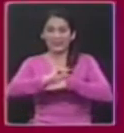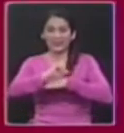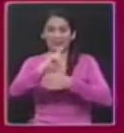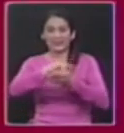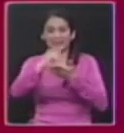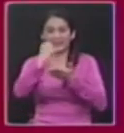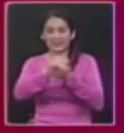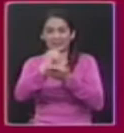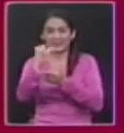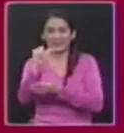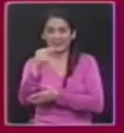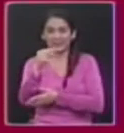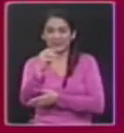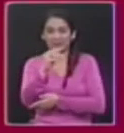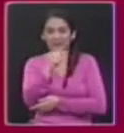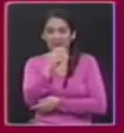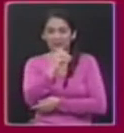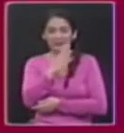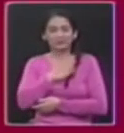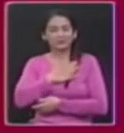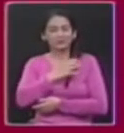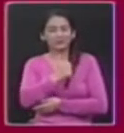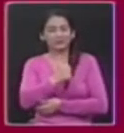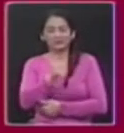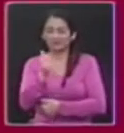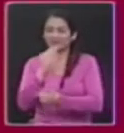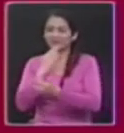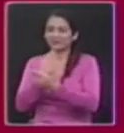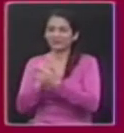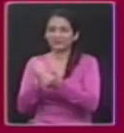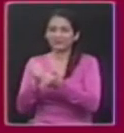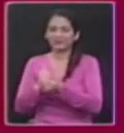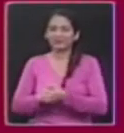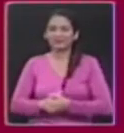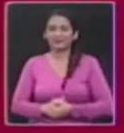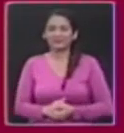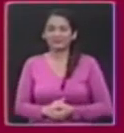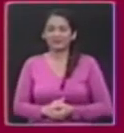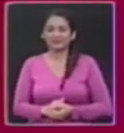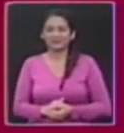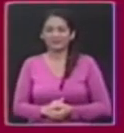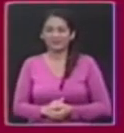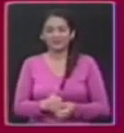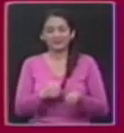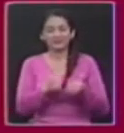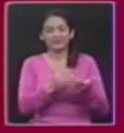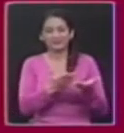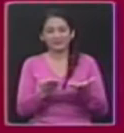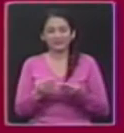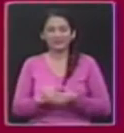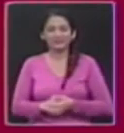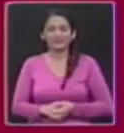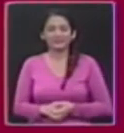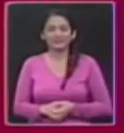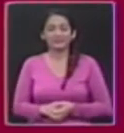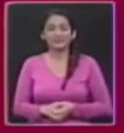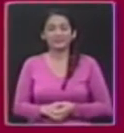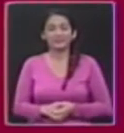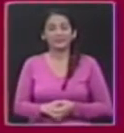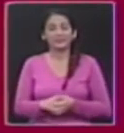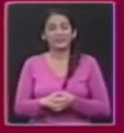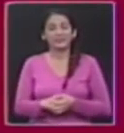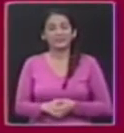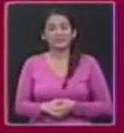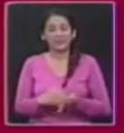en boda. ¿Cómo está, Daniela? Neta, mucho gusto, gracias por la invitación. Encantada de tenerla por acá, Daniela. Bienvenida siempre en